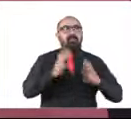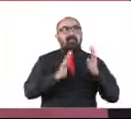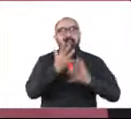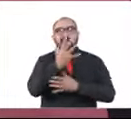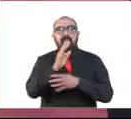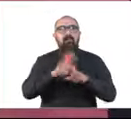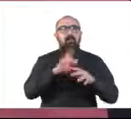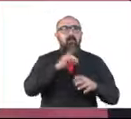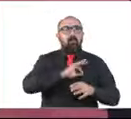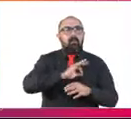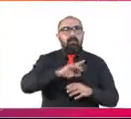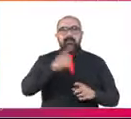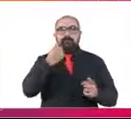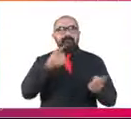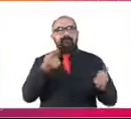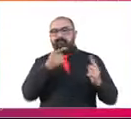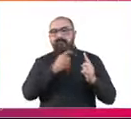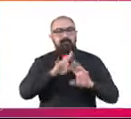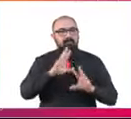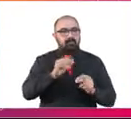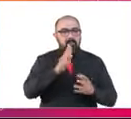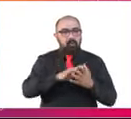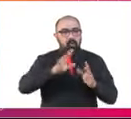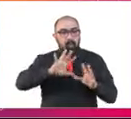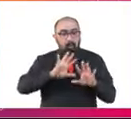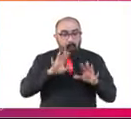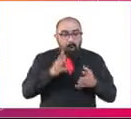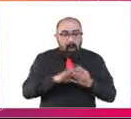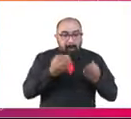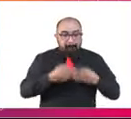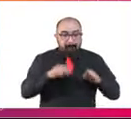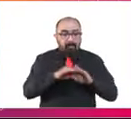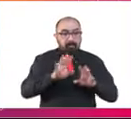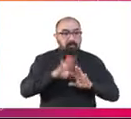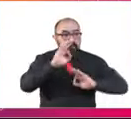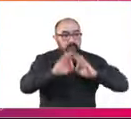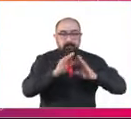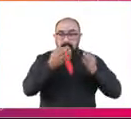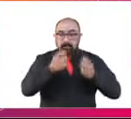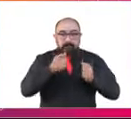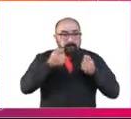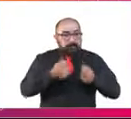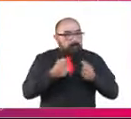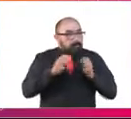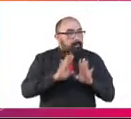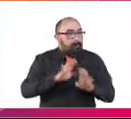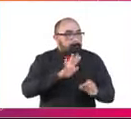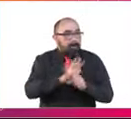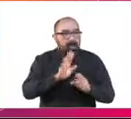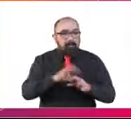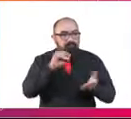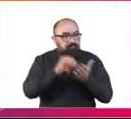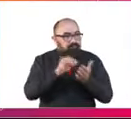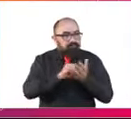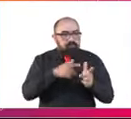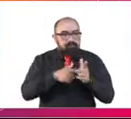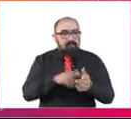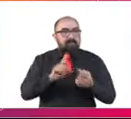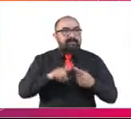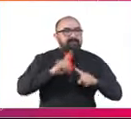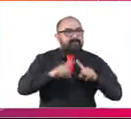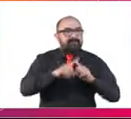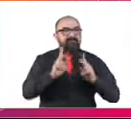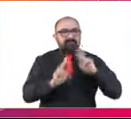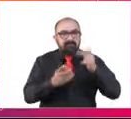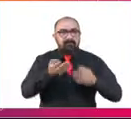otro grande paradigma que establece que la conservación de los recursos naturales, de la riqueza, de la naturaleza, de la flora,